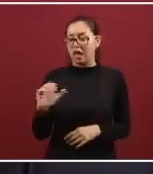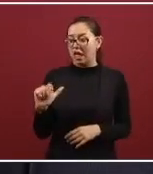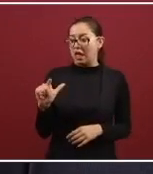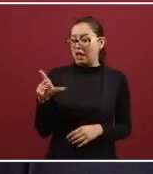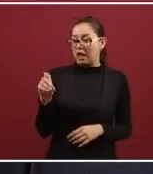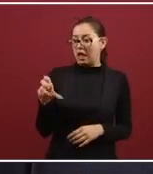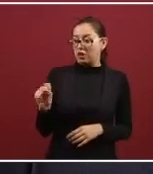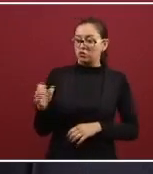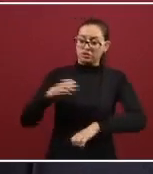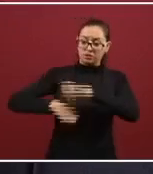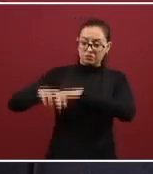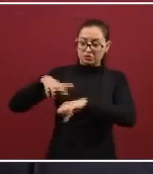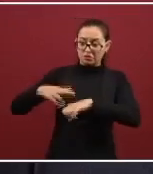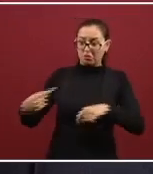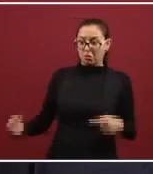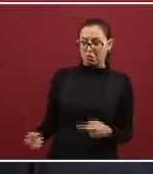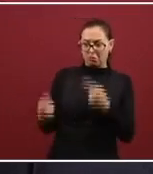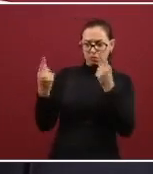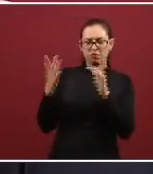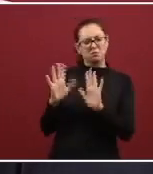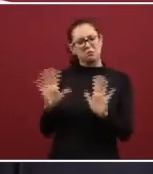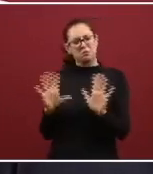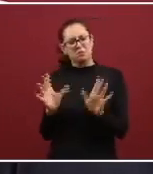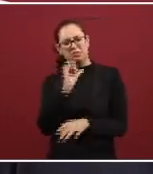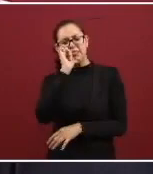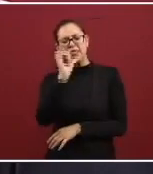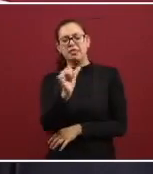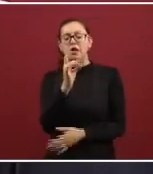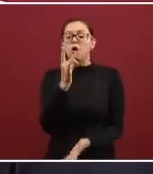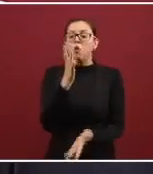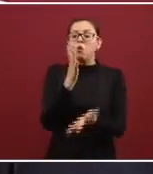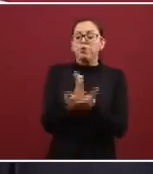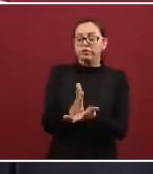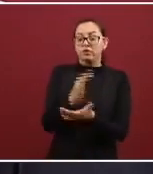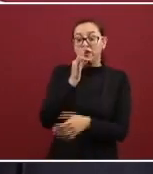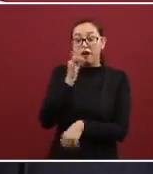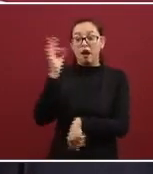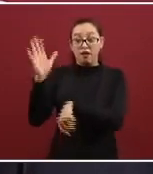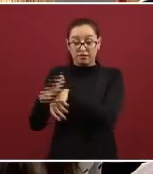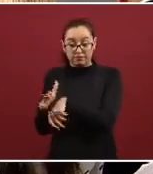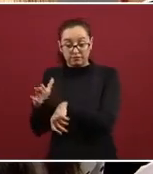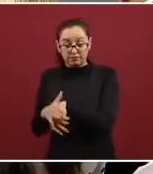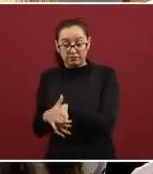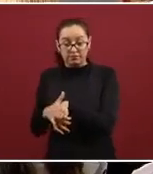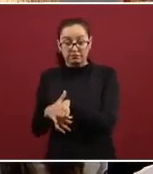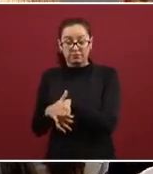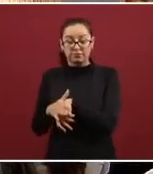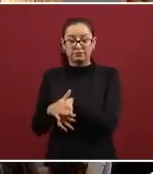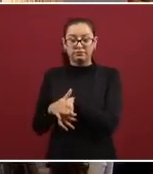sector empresarial. Nada más les digo que la reforma